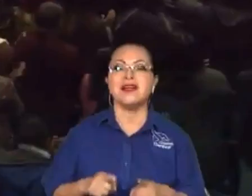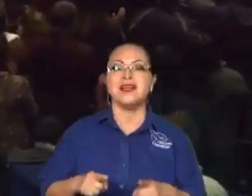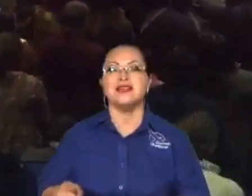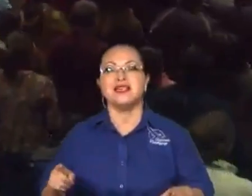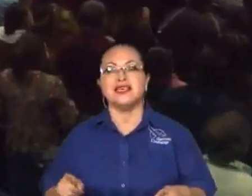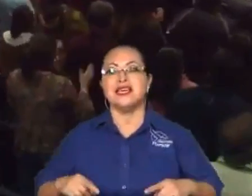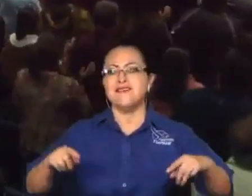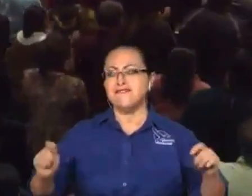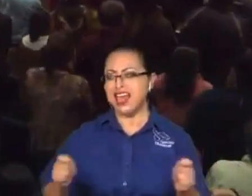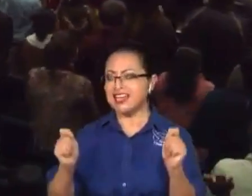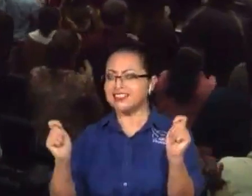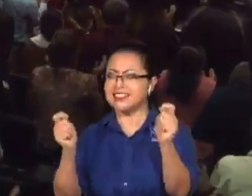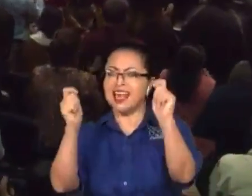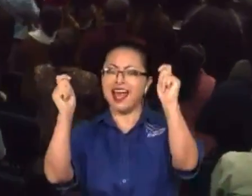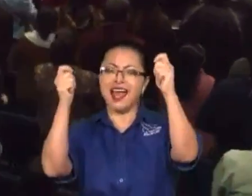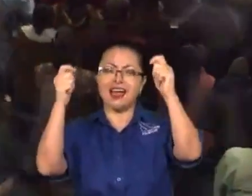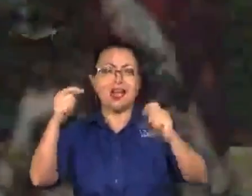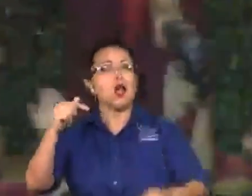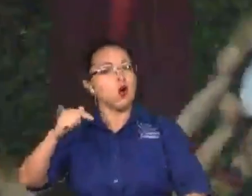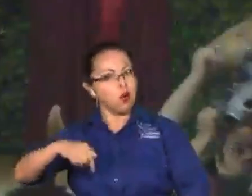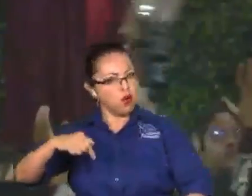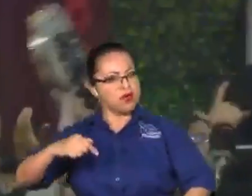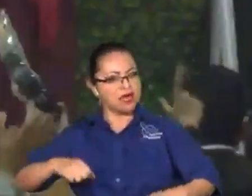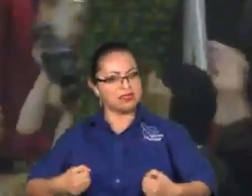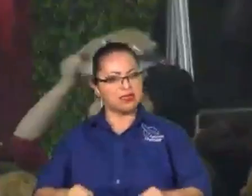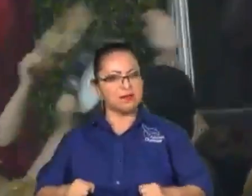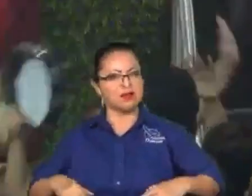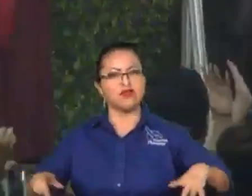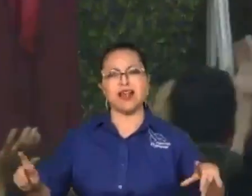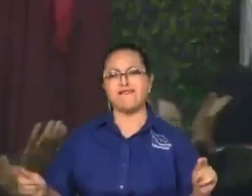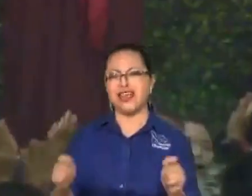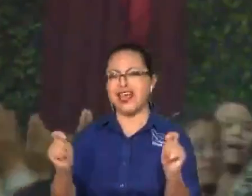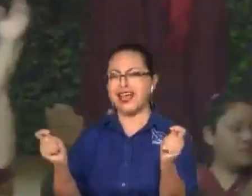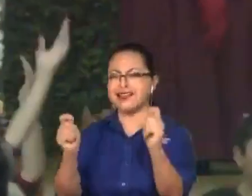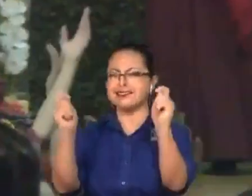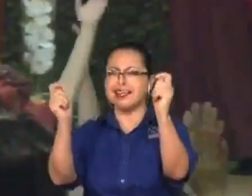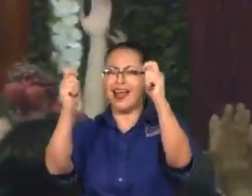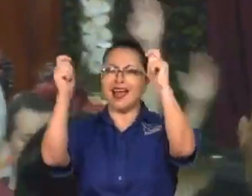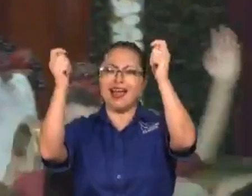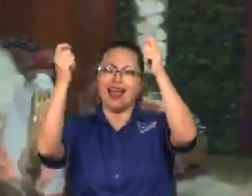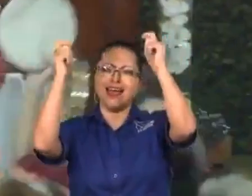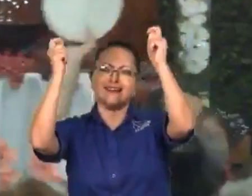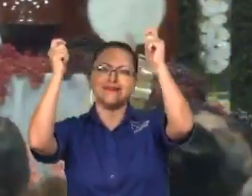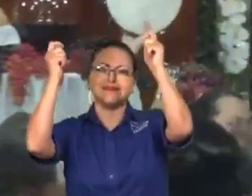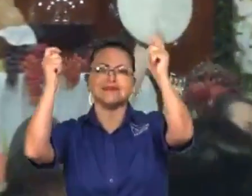Y fiesta, hoy hacemos una fiesta.